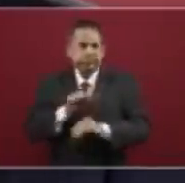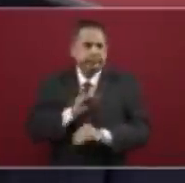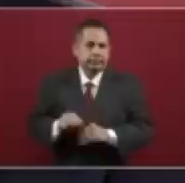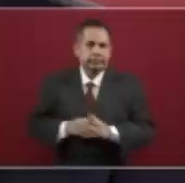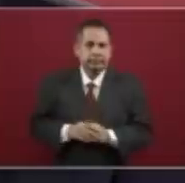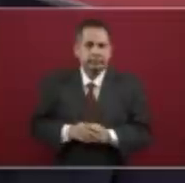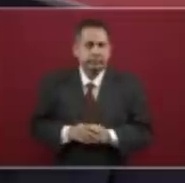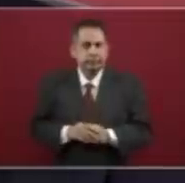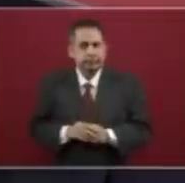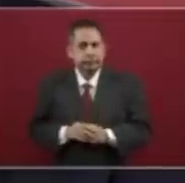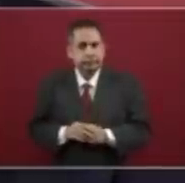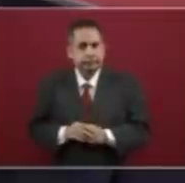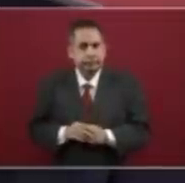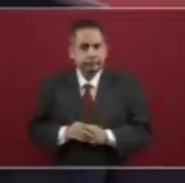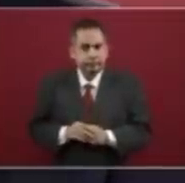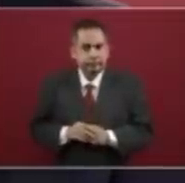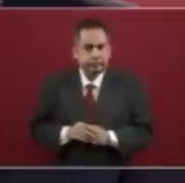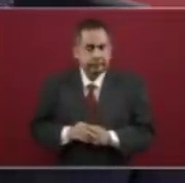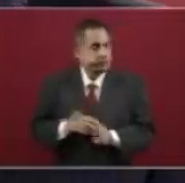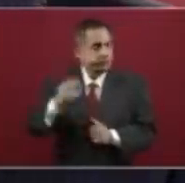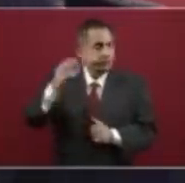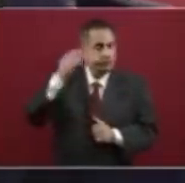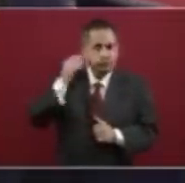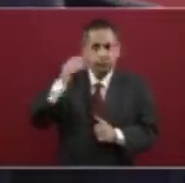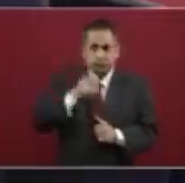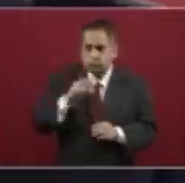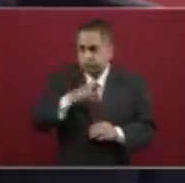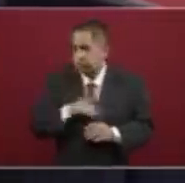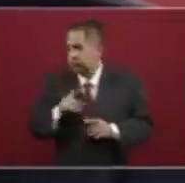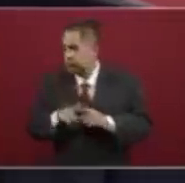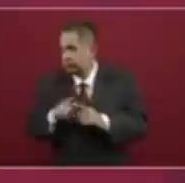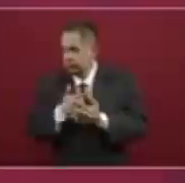no se tenía una nómina